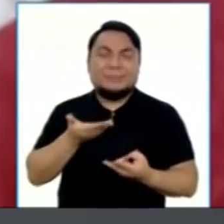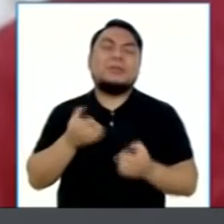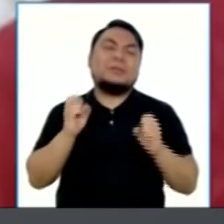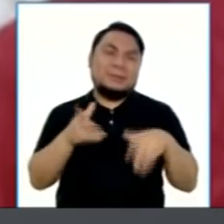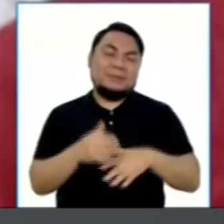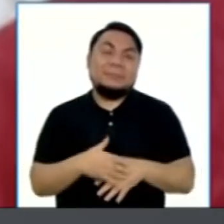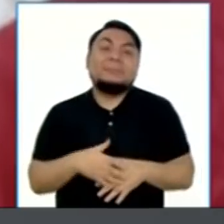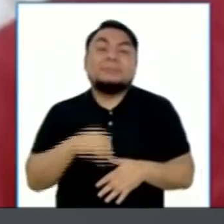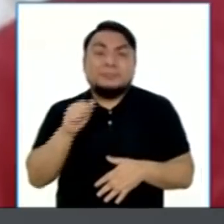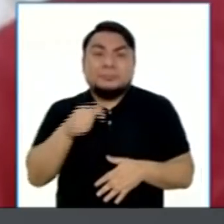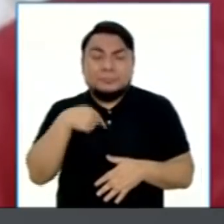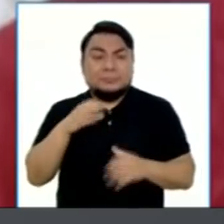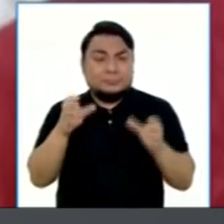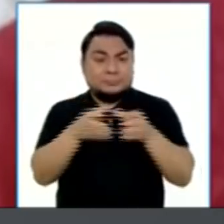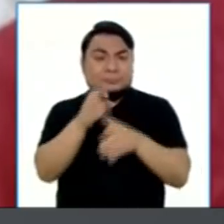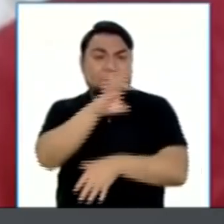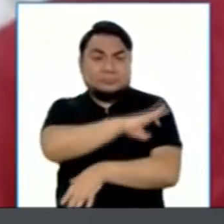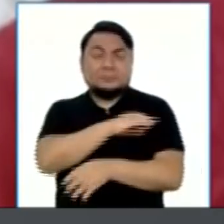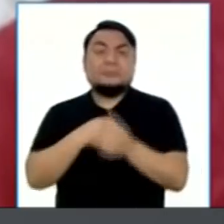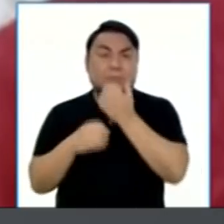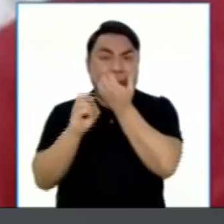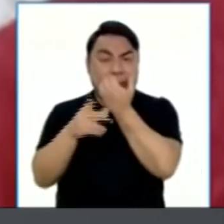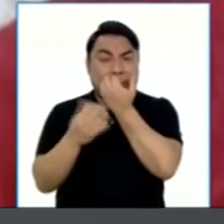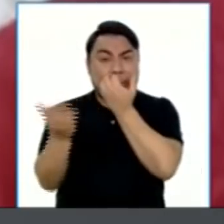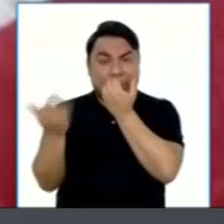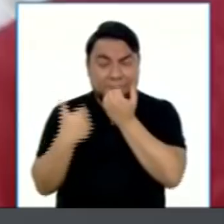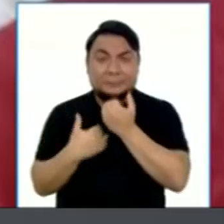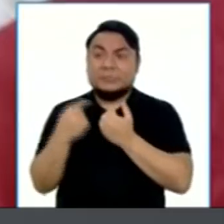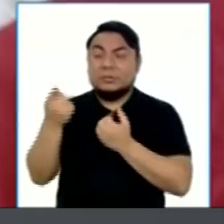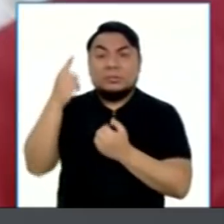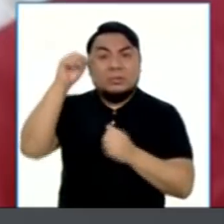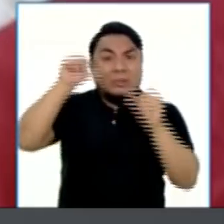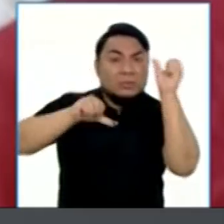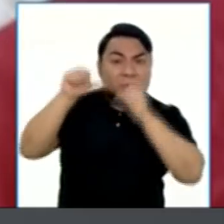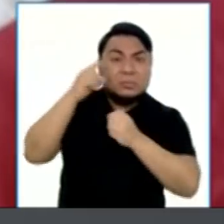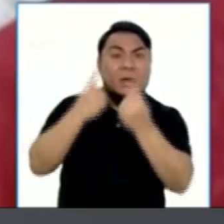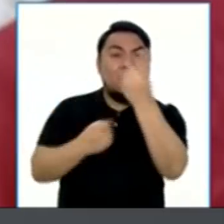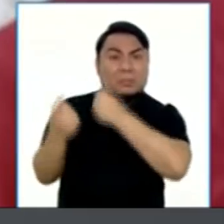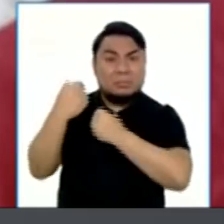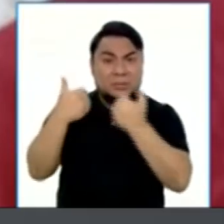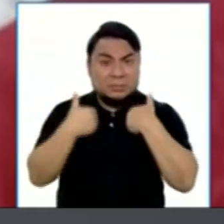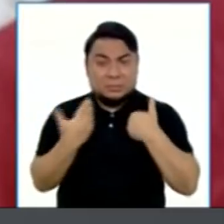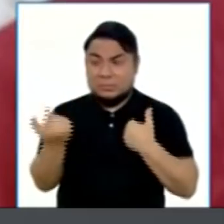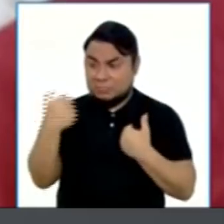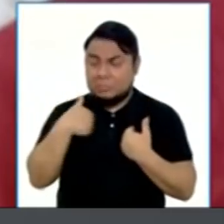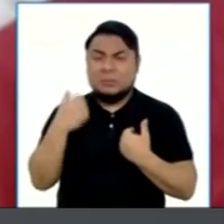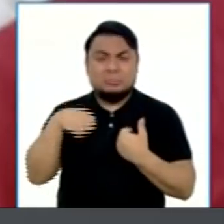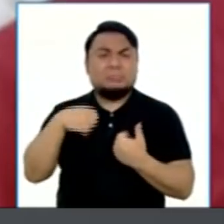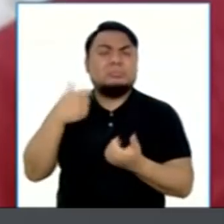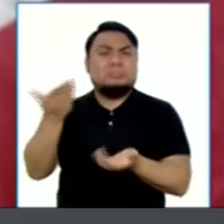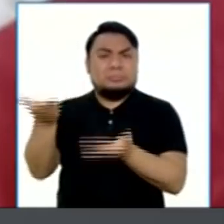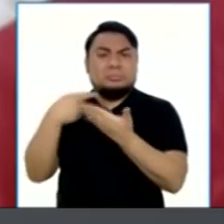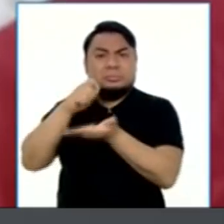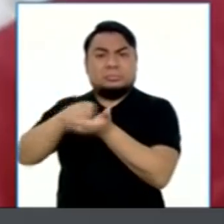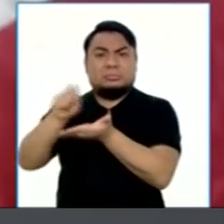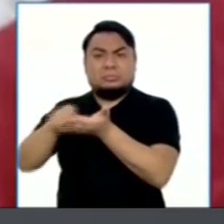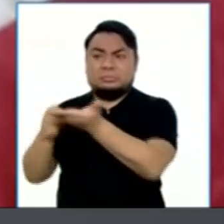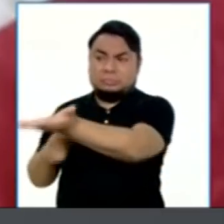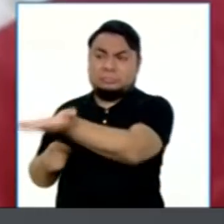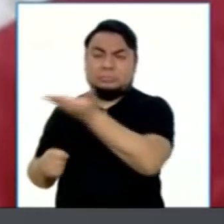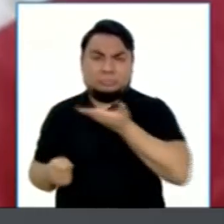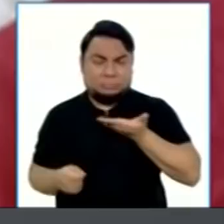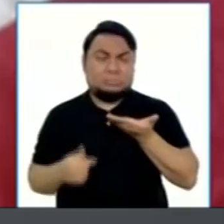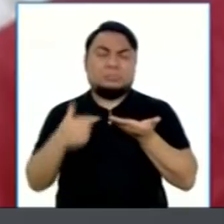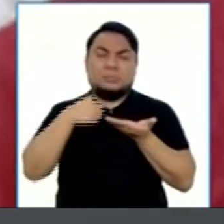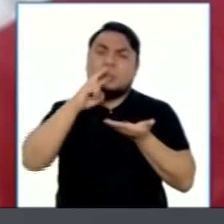comité, a la Comisión de Fiscalización, las dudas e interrogantes que tenga, háganoslas llegar por escrito